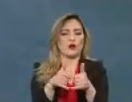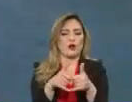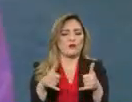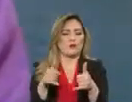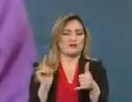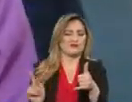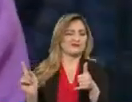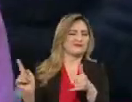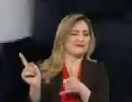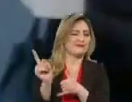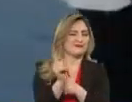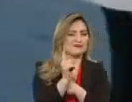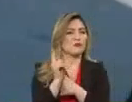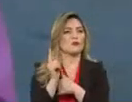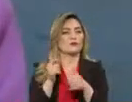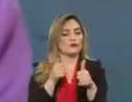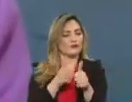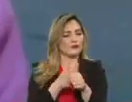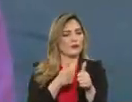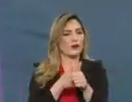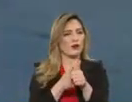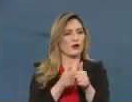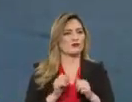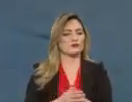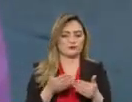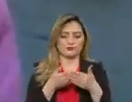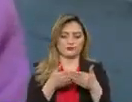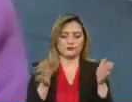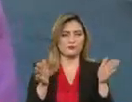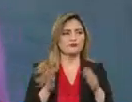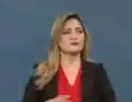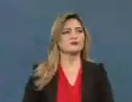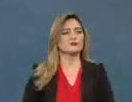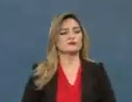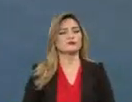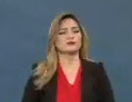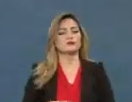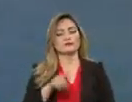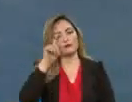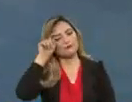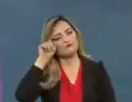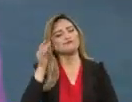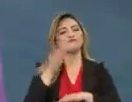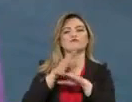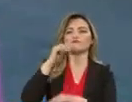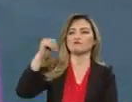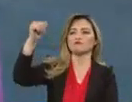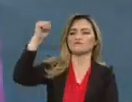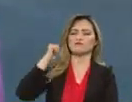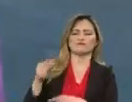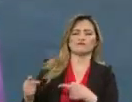que están alrededor de este centro de abasto permanecen abiertos. Recordemos, como tú ya lo decías, que ayer se